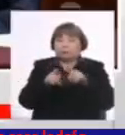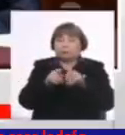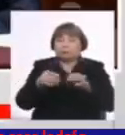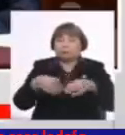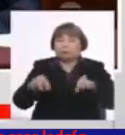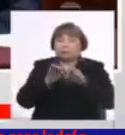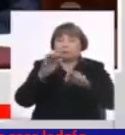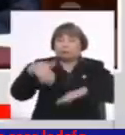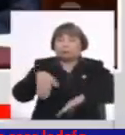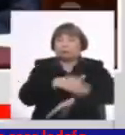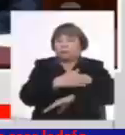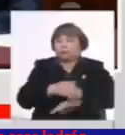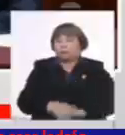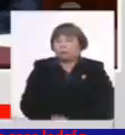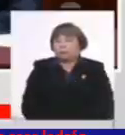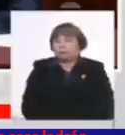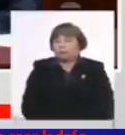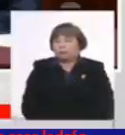importante que nos brinde su domicilio procesal.